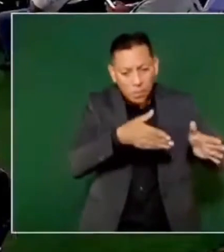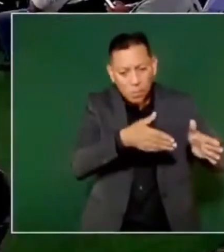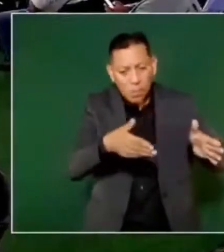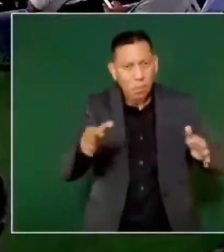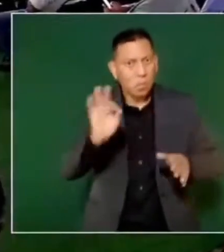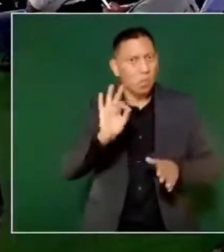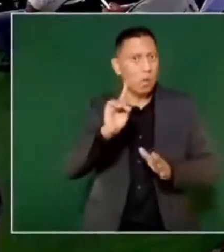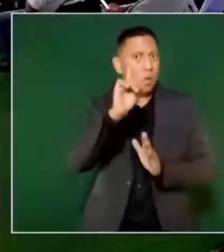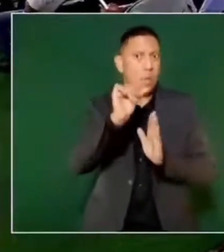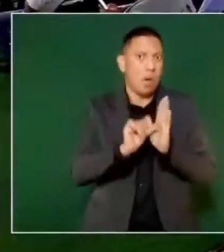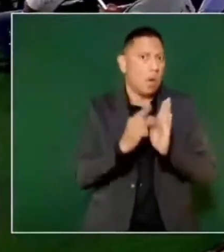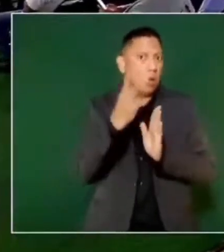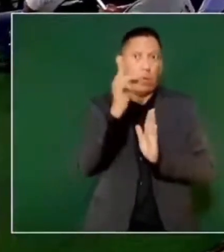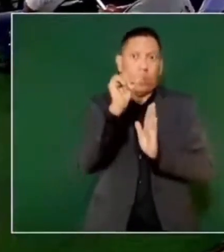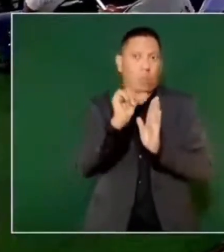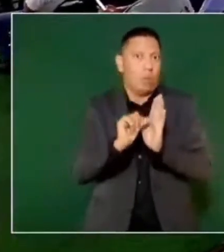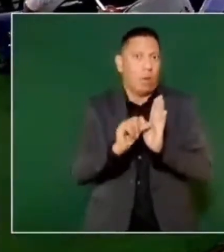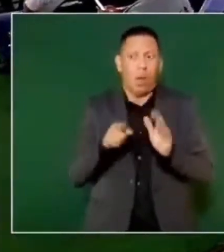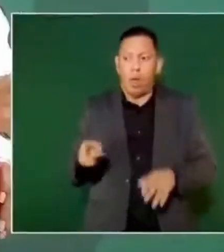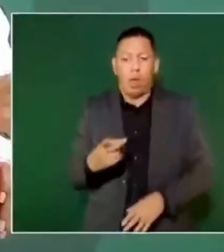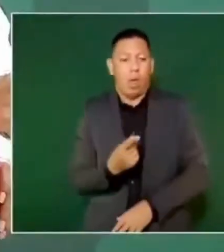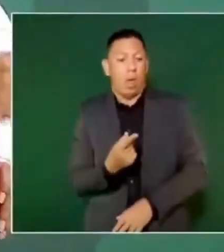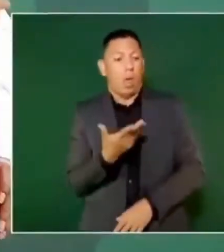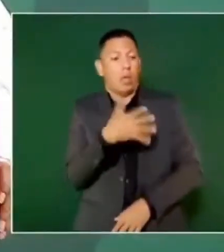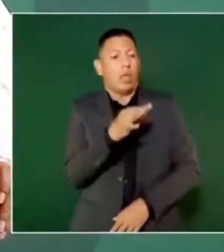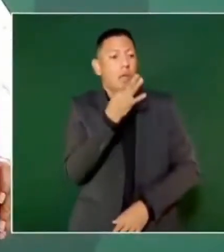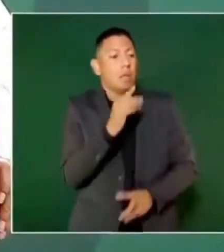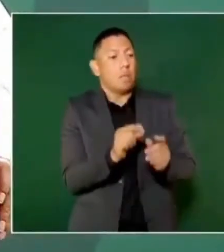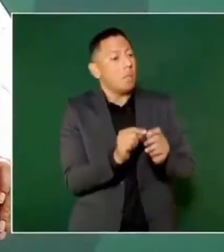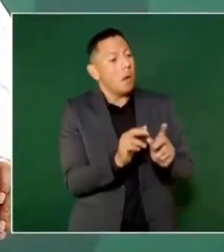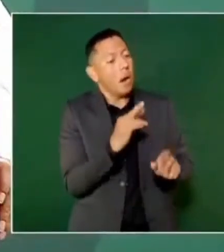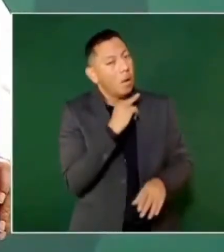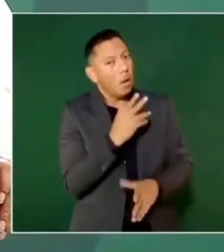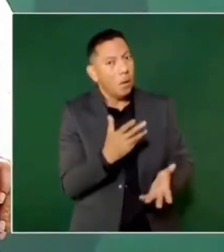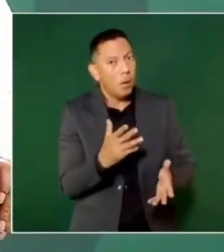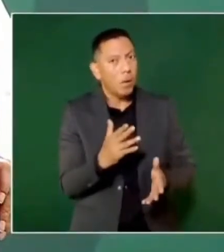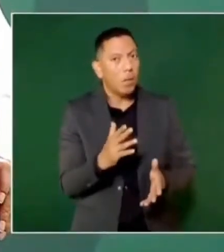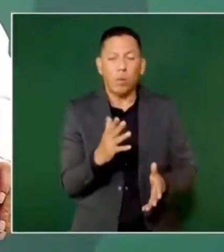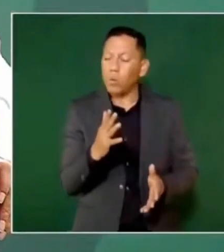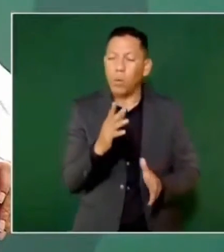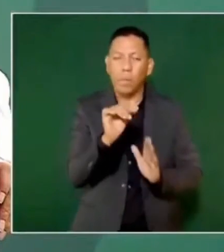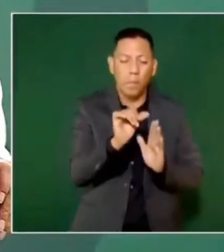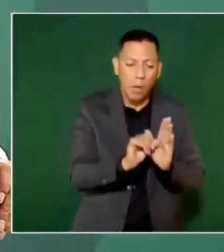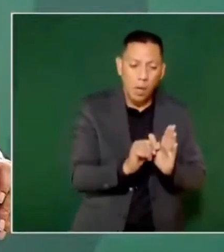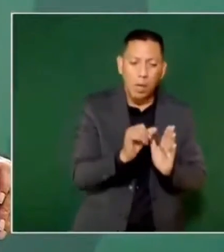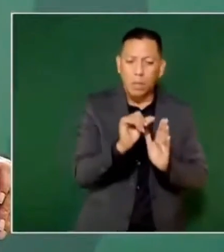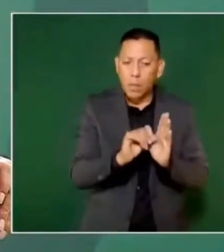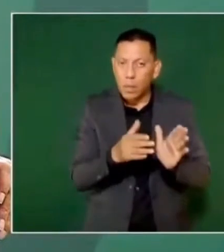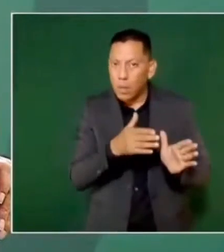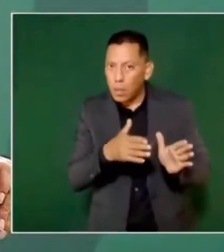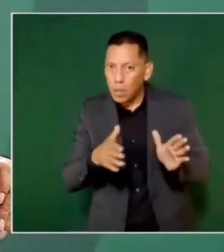hasta un mes, 2 meses, porque se requieren estudios